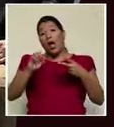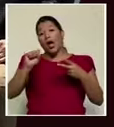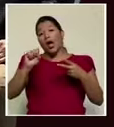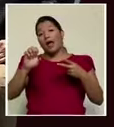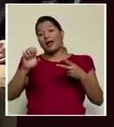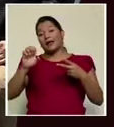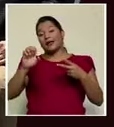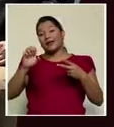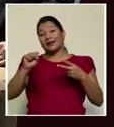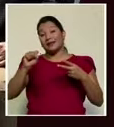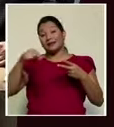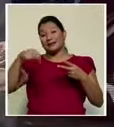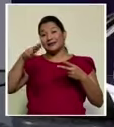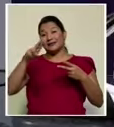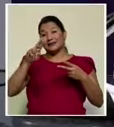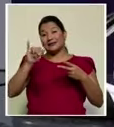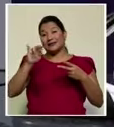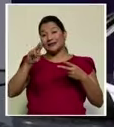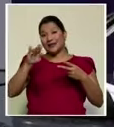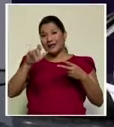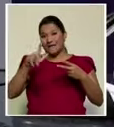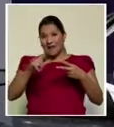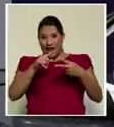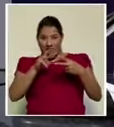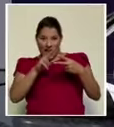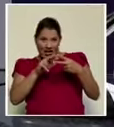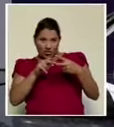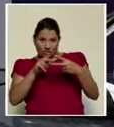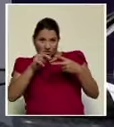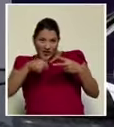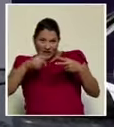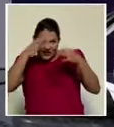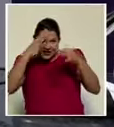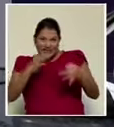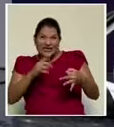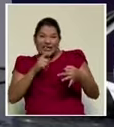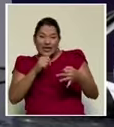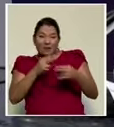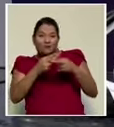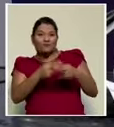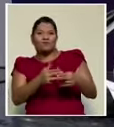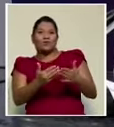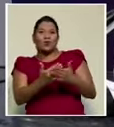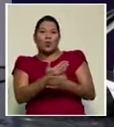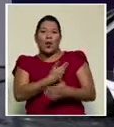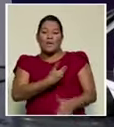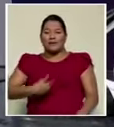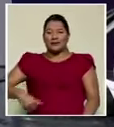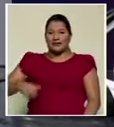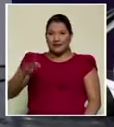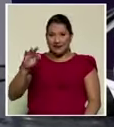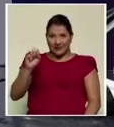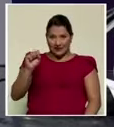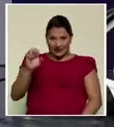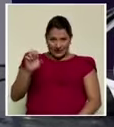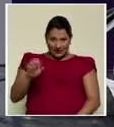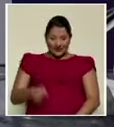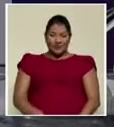se tomaría decisión tan significativa, apuntando, claro, a la presidencia interina ya de